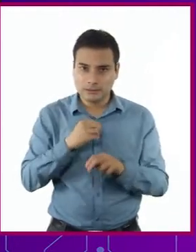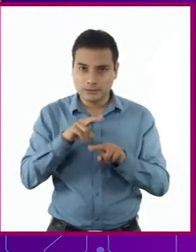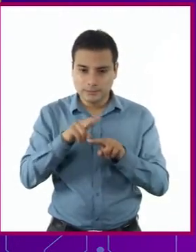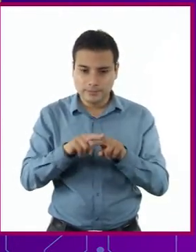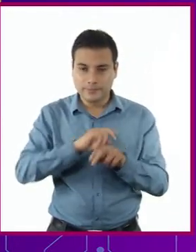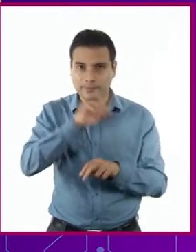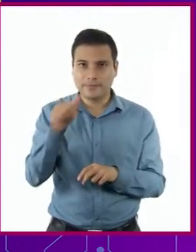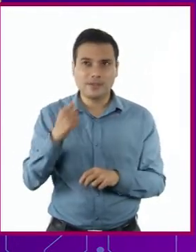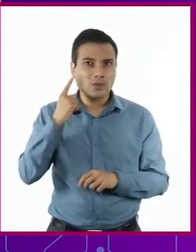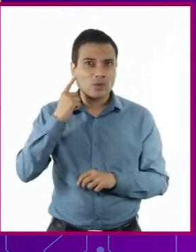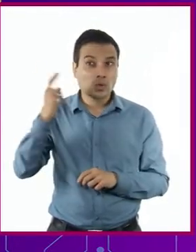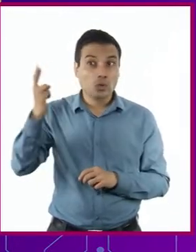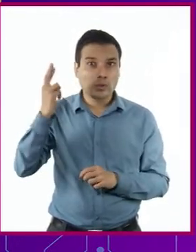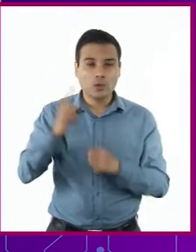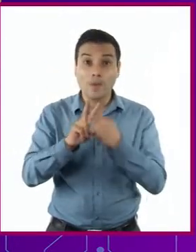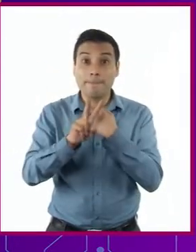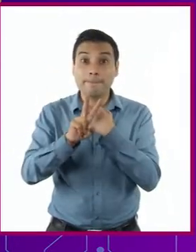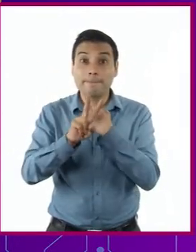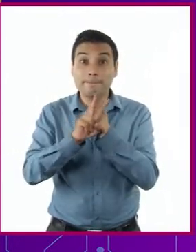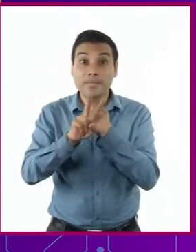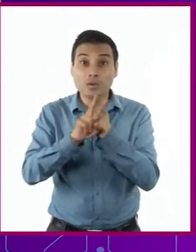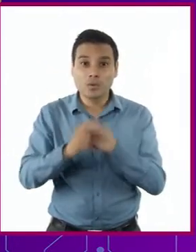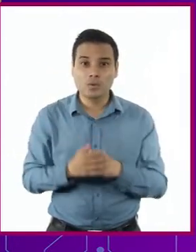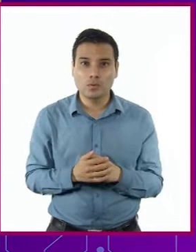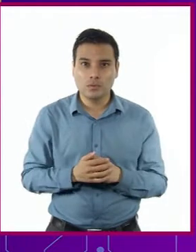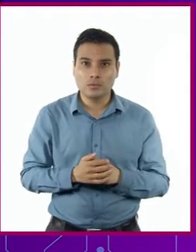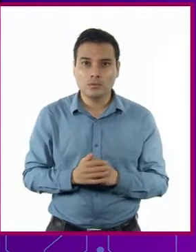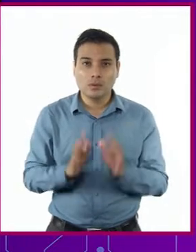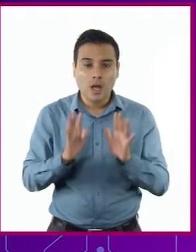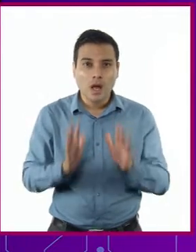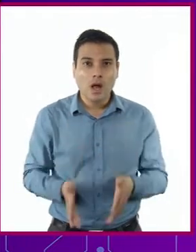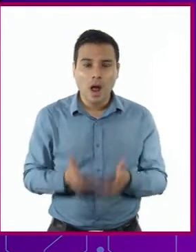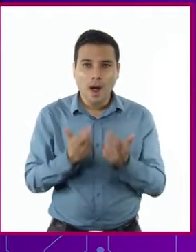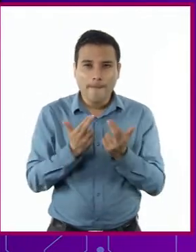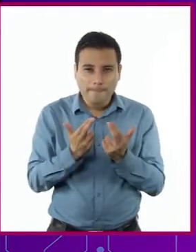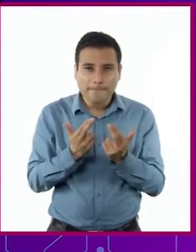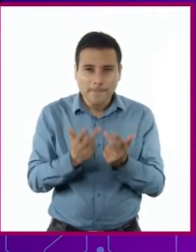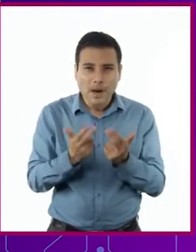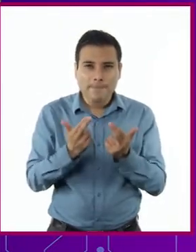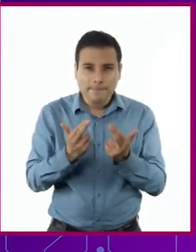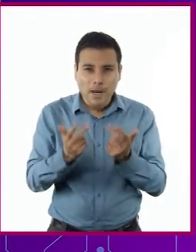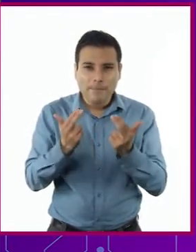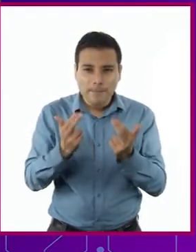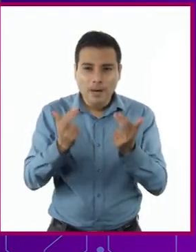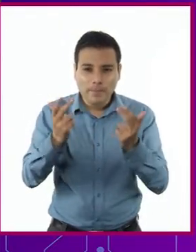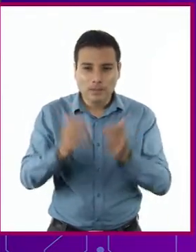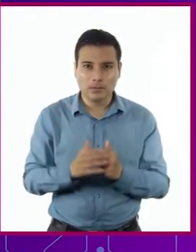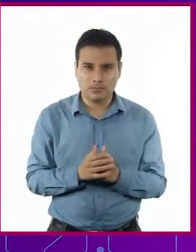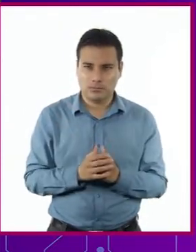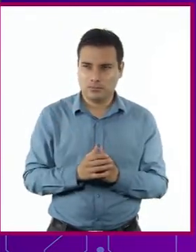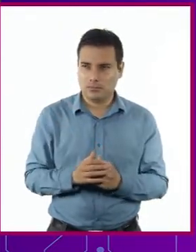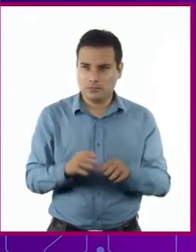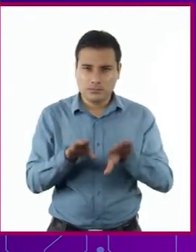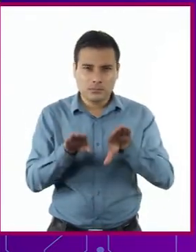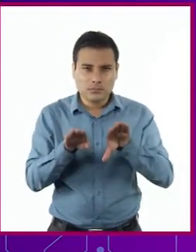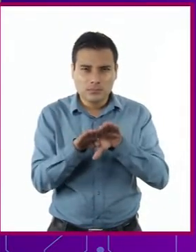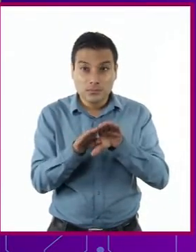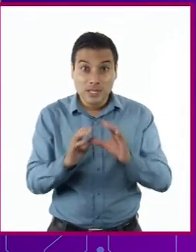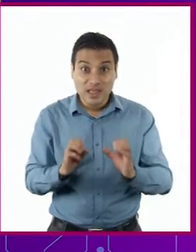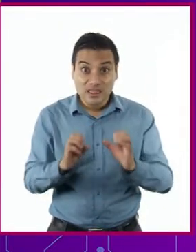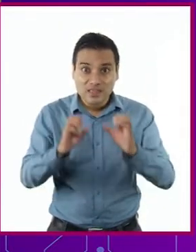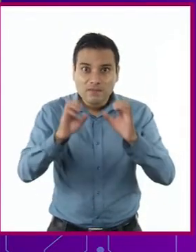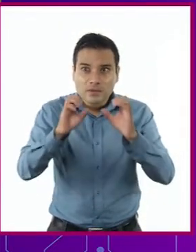el ruido de los vidrios de las ventanas del Nuevo León que se estaban rompiendo, pero yo todavía no lo asocié a que el edificio se estaba